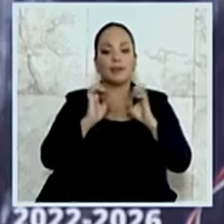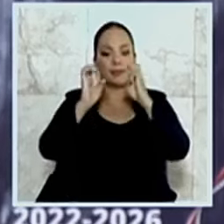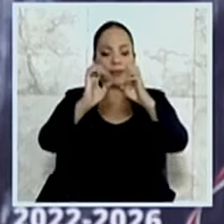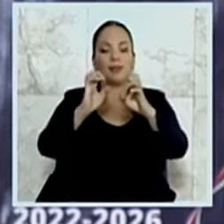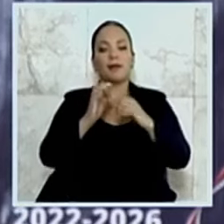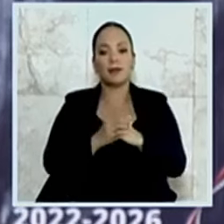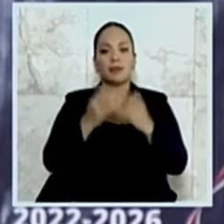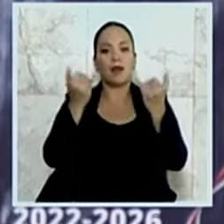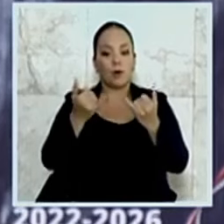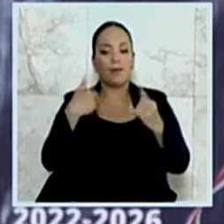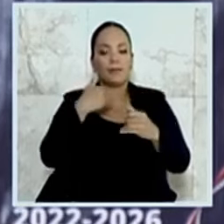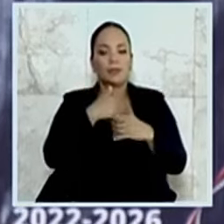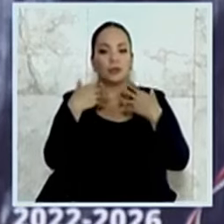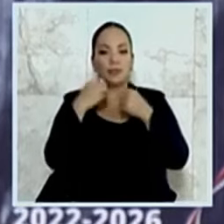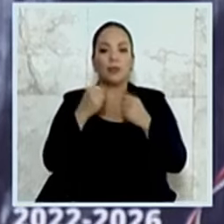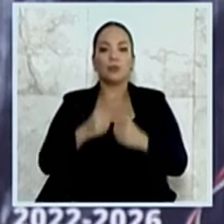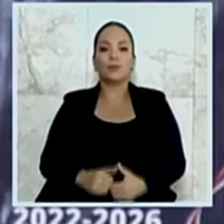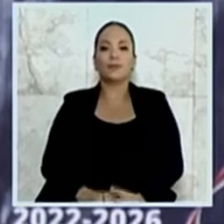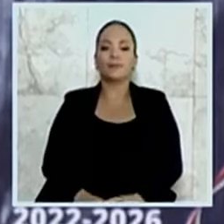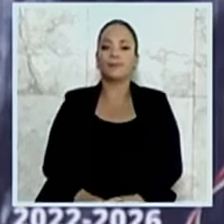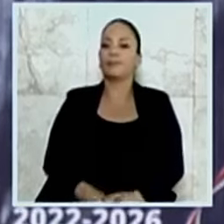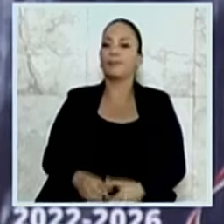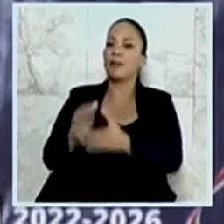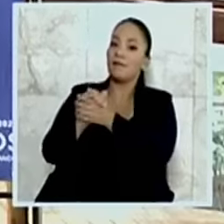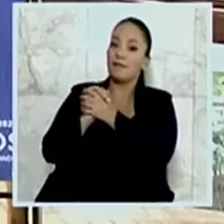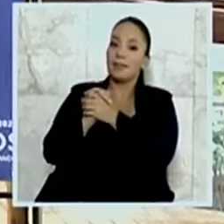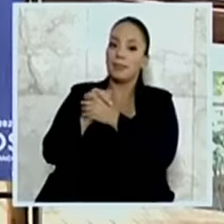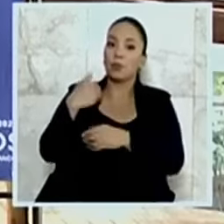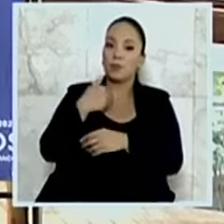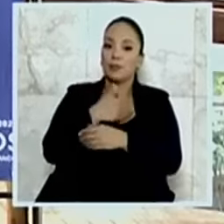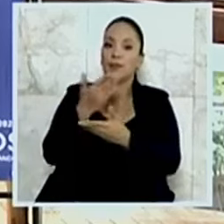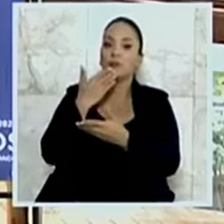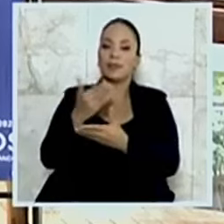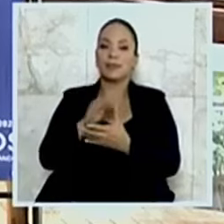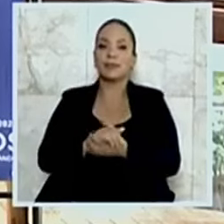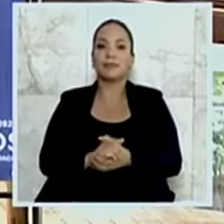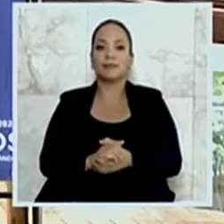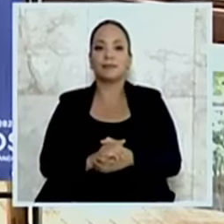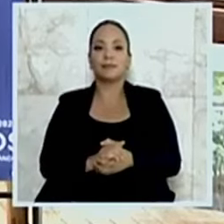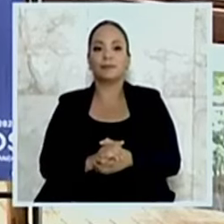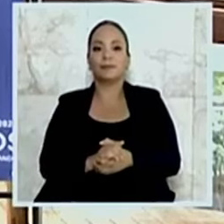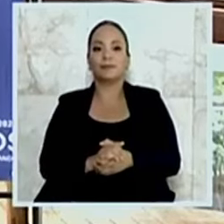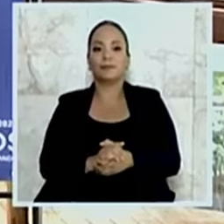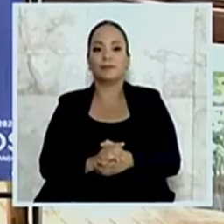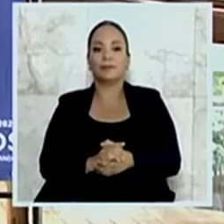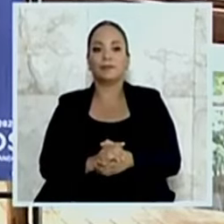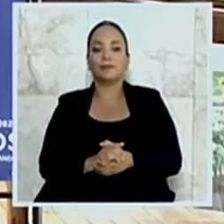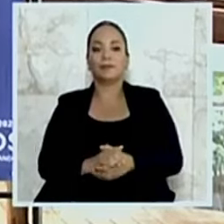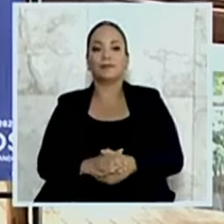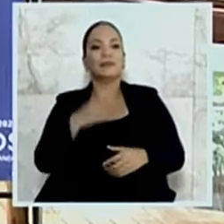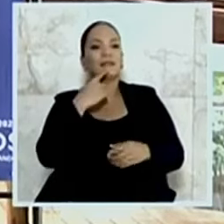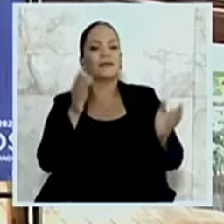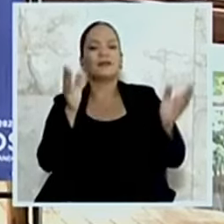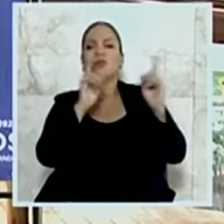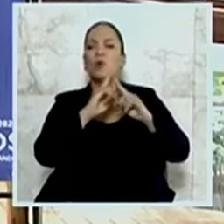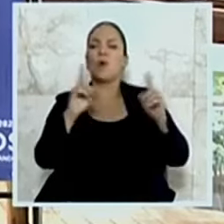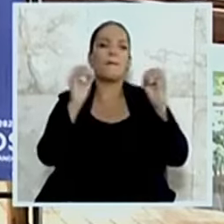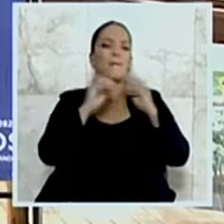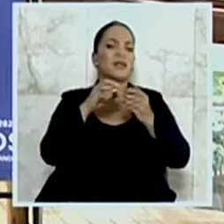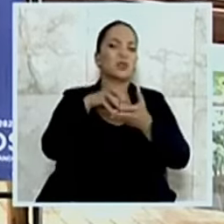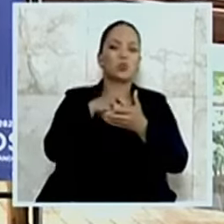en esta transición los lineamientos y sobre todo mejorando la salud y la cobertura de lo que son las estrategias ahora